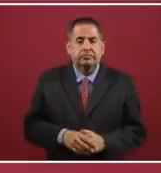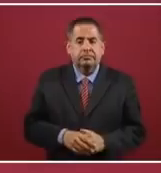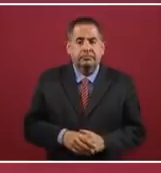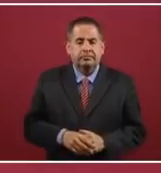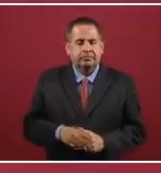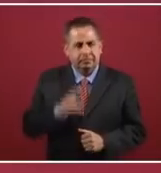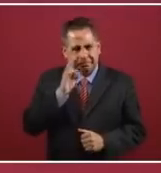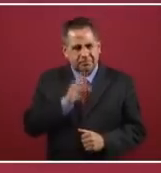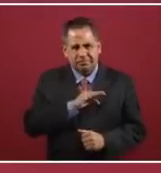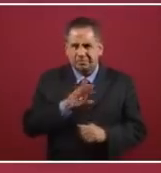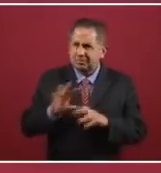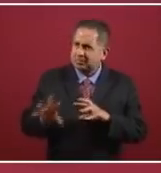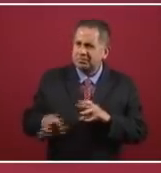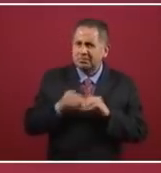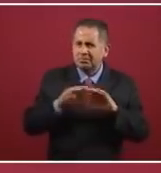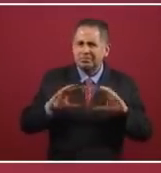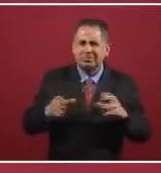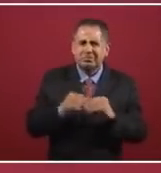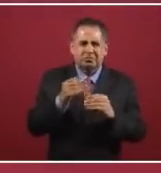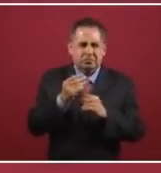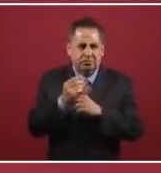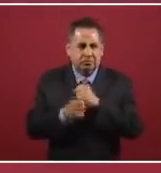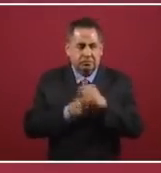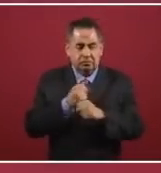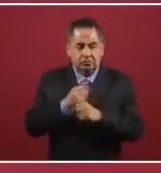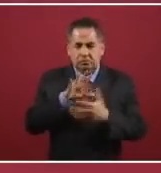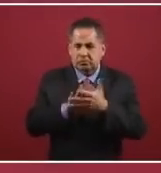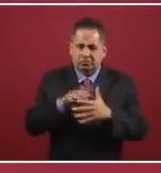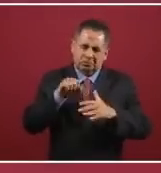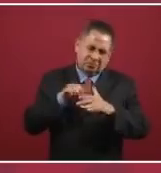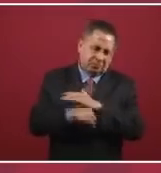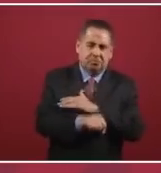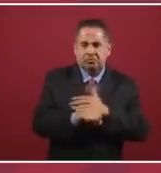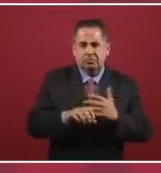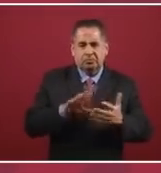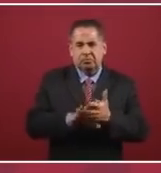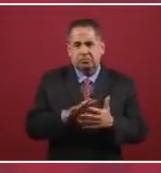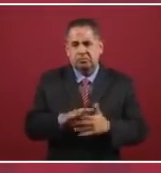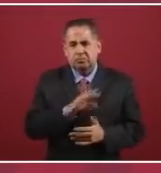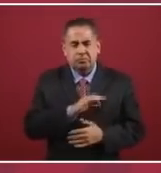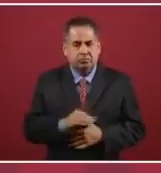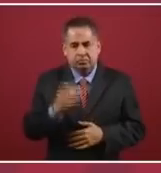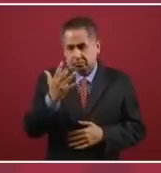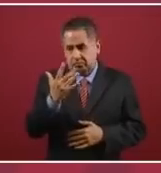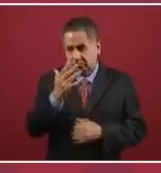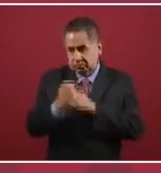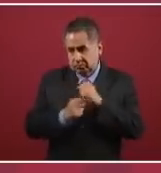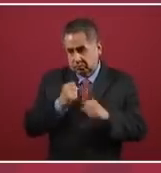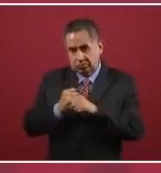Se pueden acumular muchos años de cárcel, más de 50